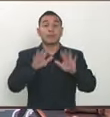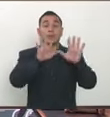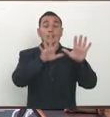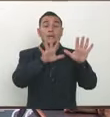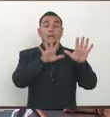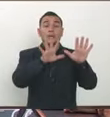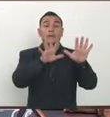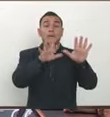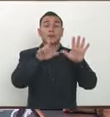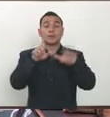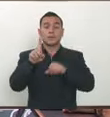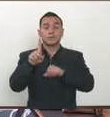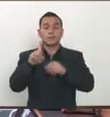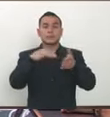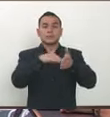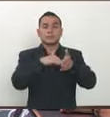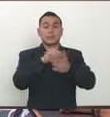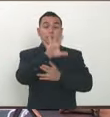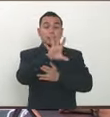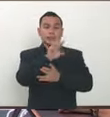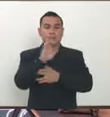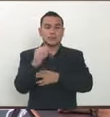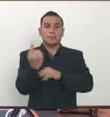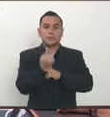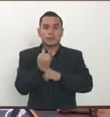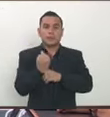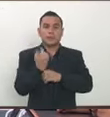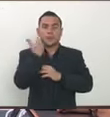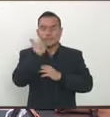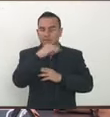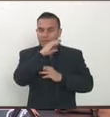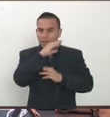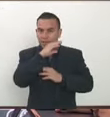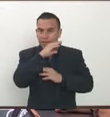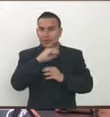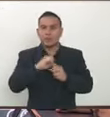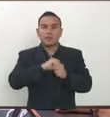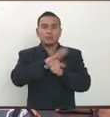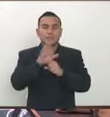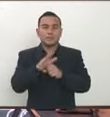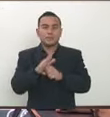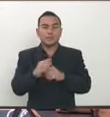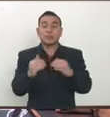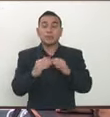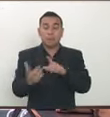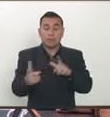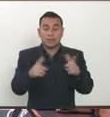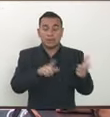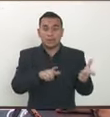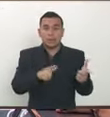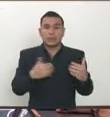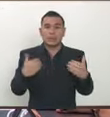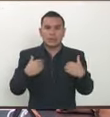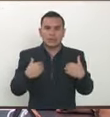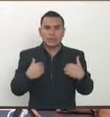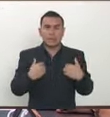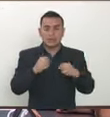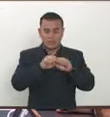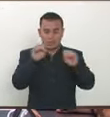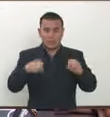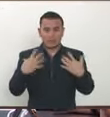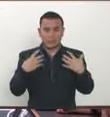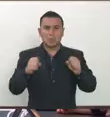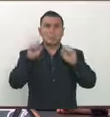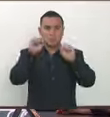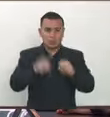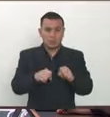11,500 pacientes, más los 1,300 pacientes que ya tenemos listos, tendríamos un total de